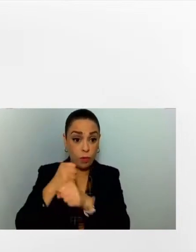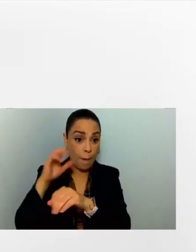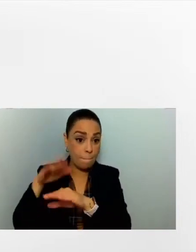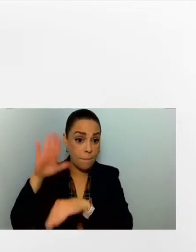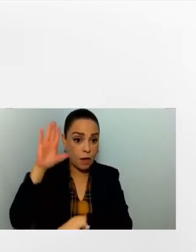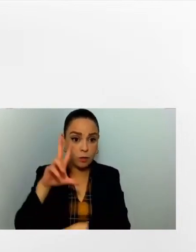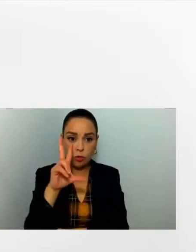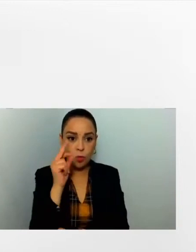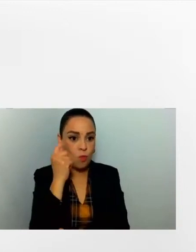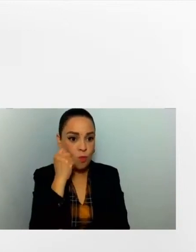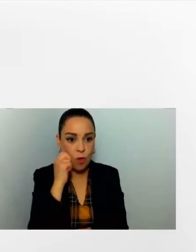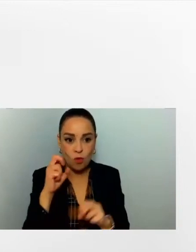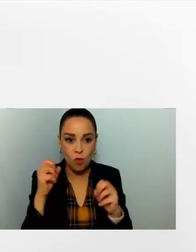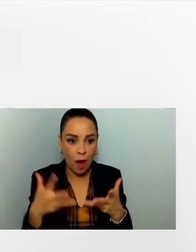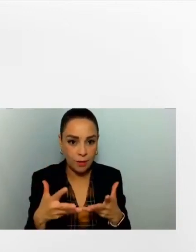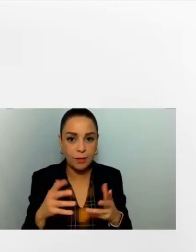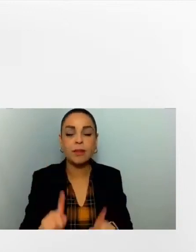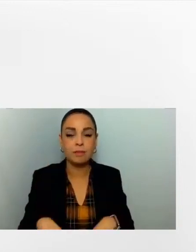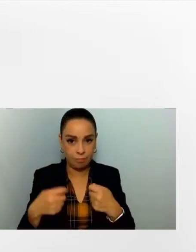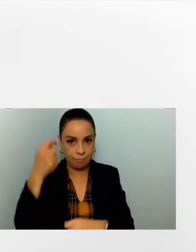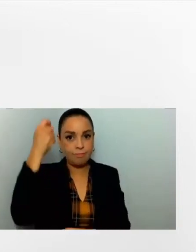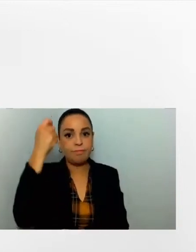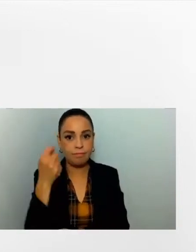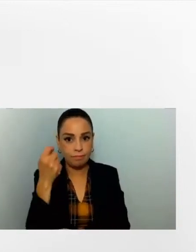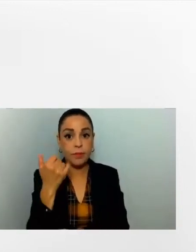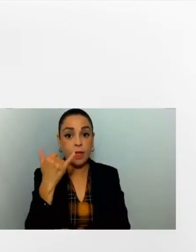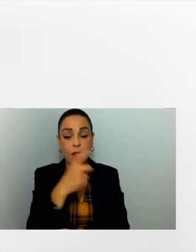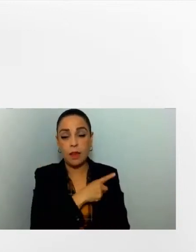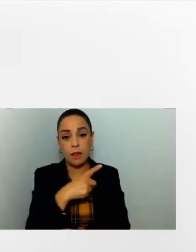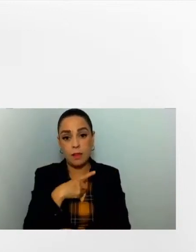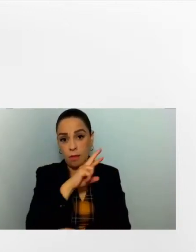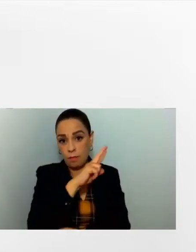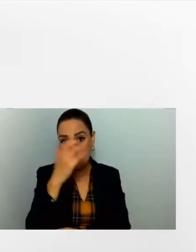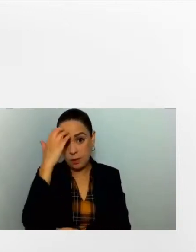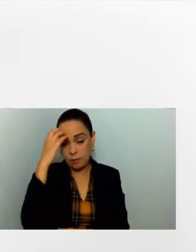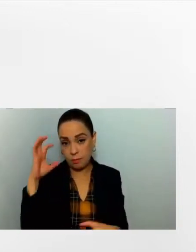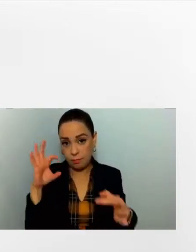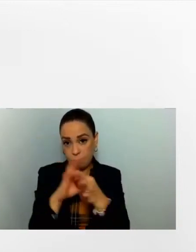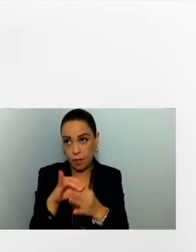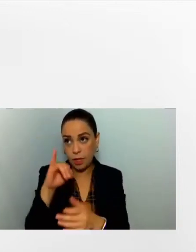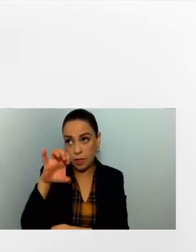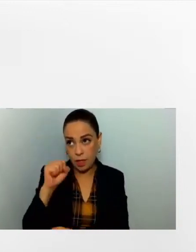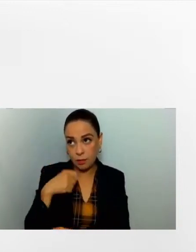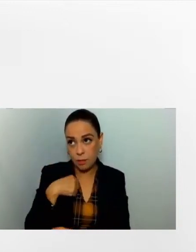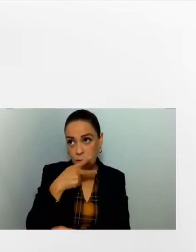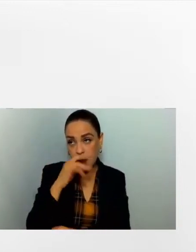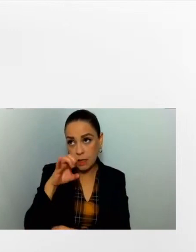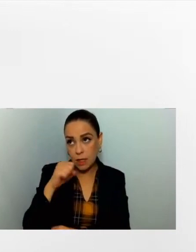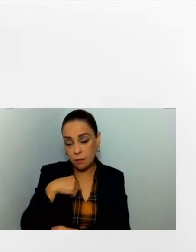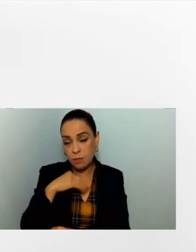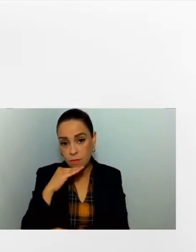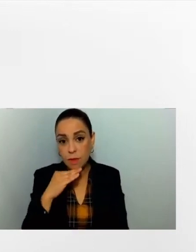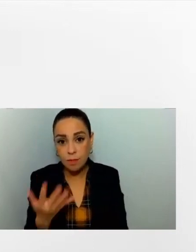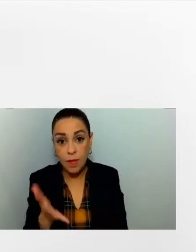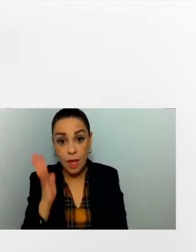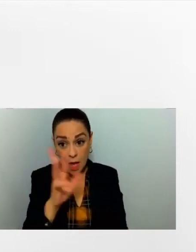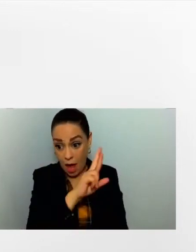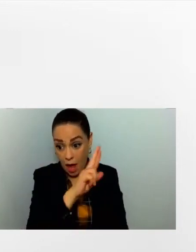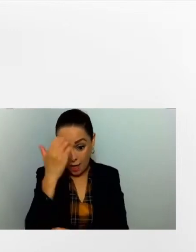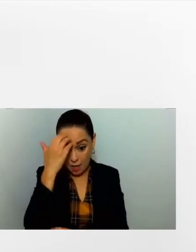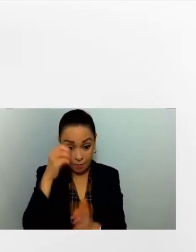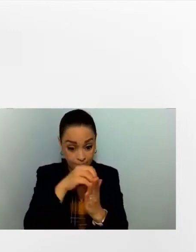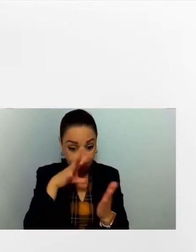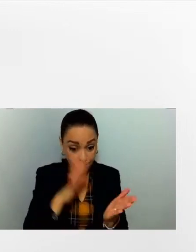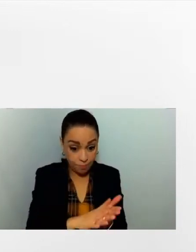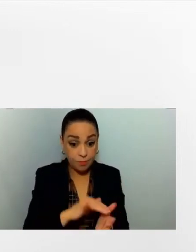y que se le reconozca la filiación con esta persona, ¿no? Y una vez que se reconoce la filiación de que